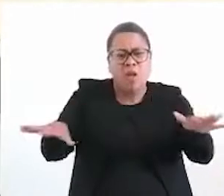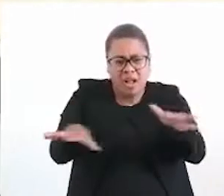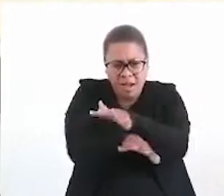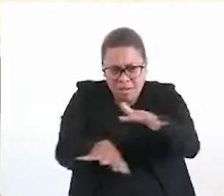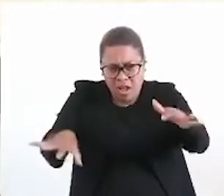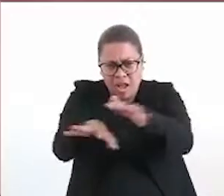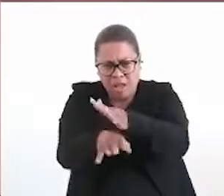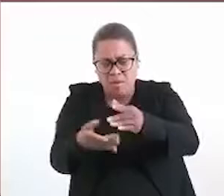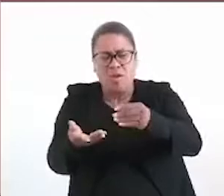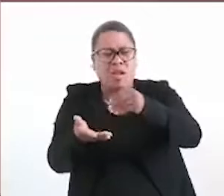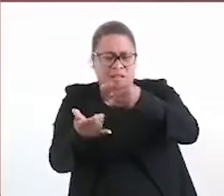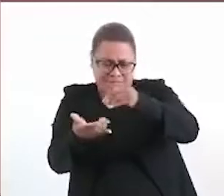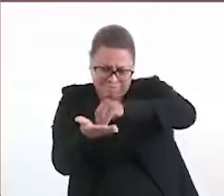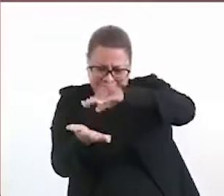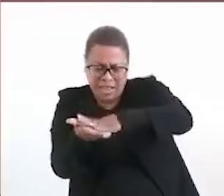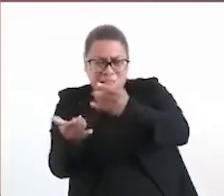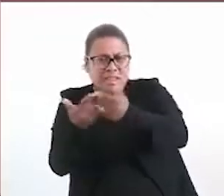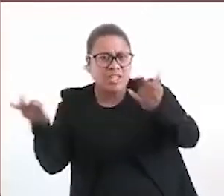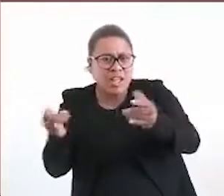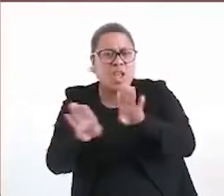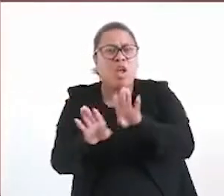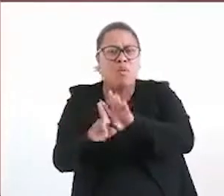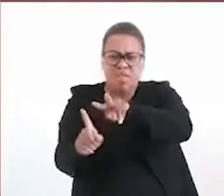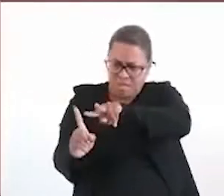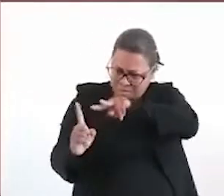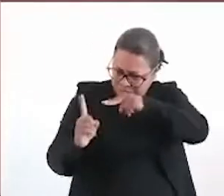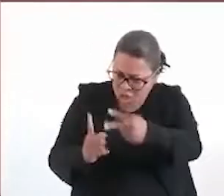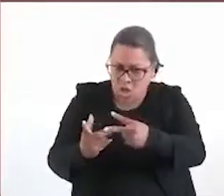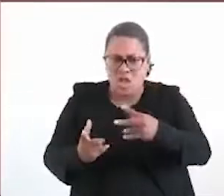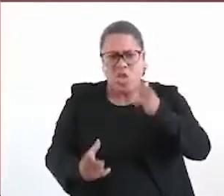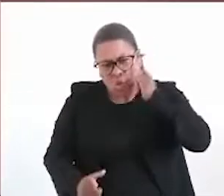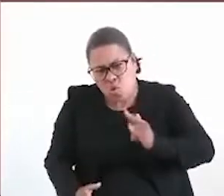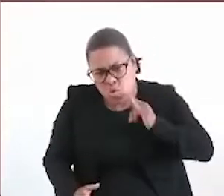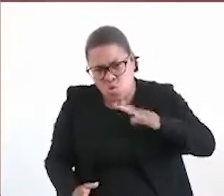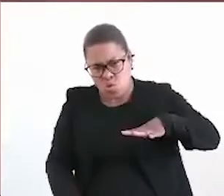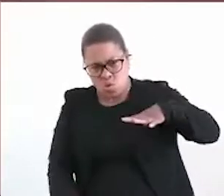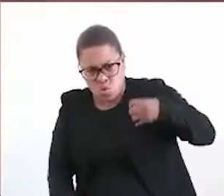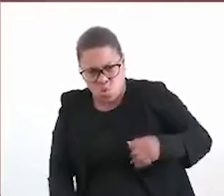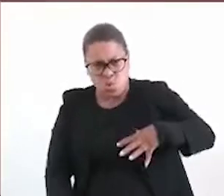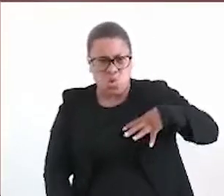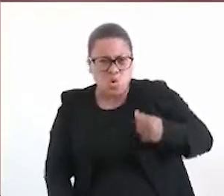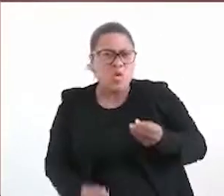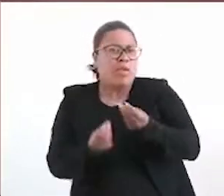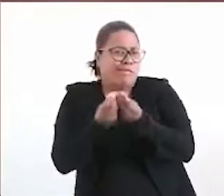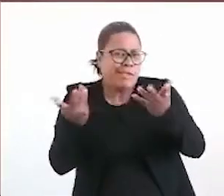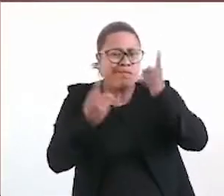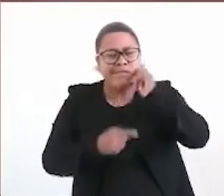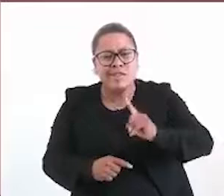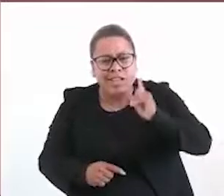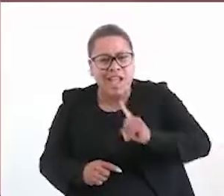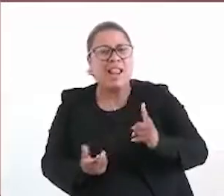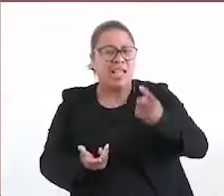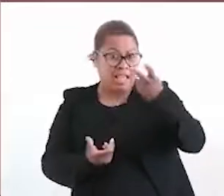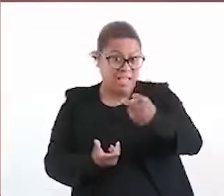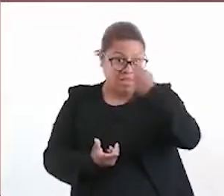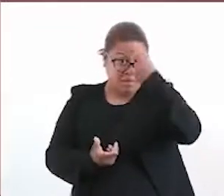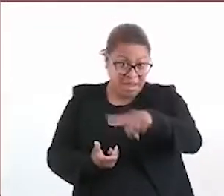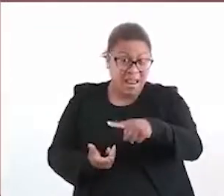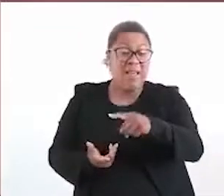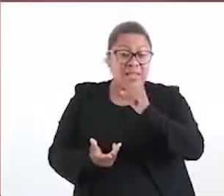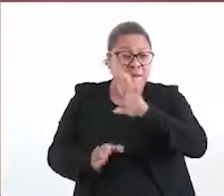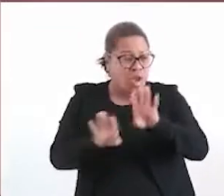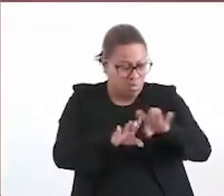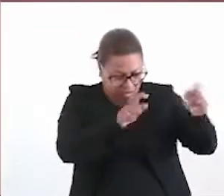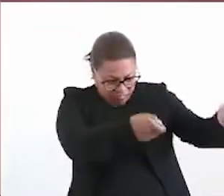históricos no hubieran sido posible sin la visión, tenacidad e insistencia de muchas mujeres que nos han precedido y